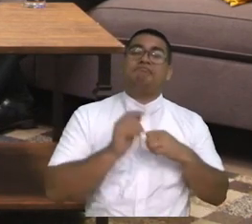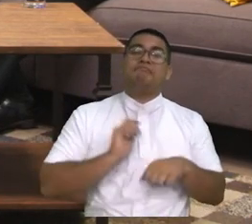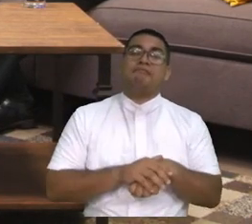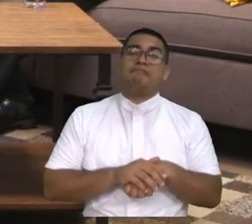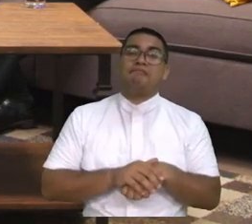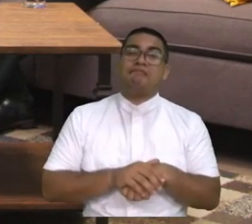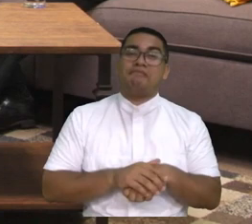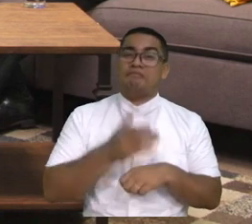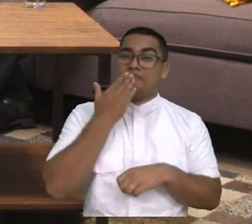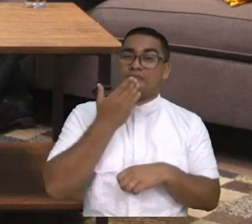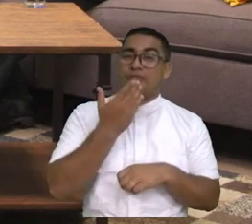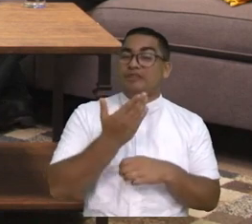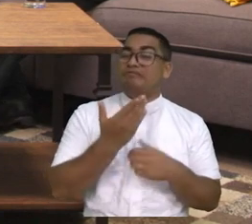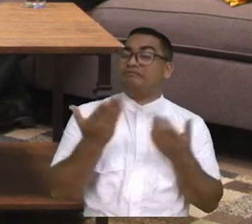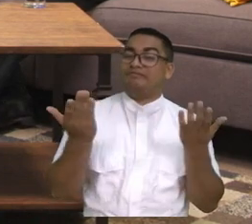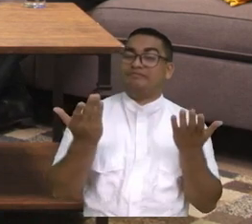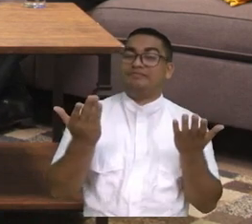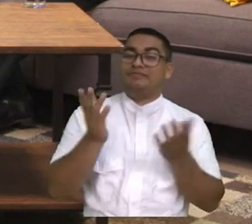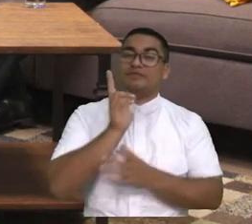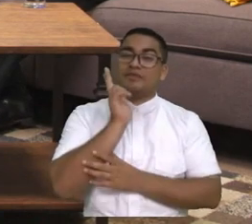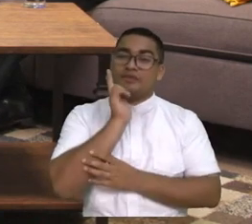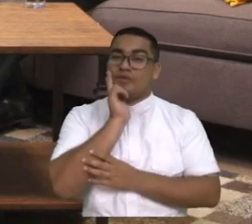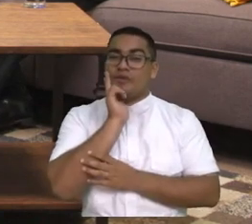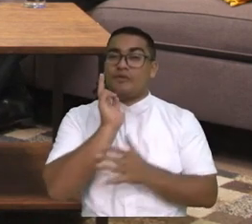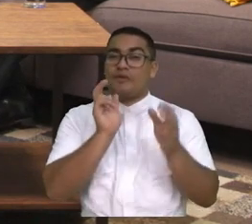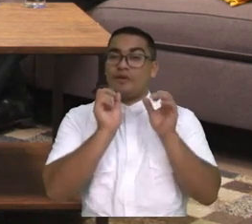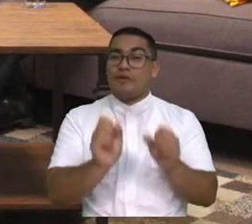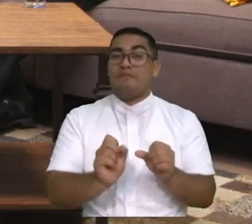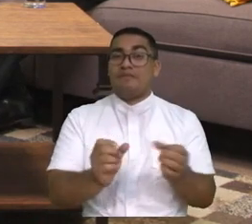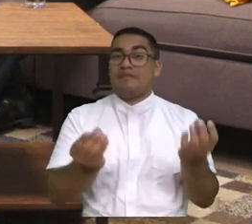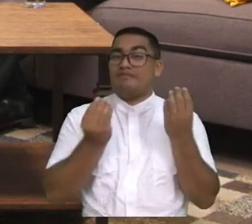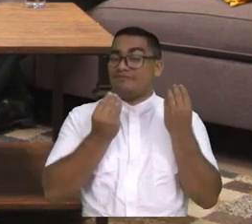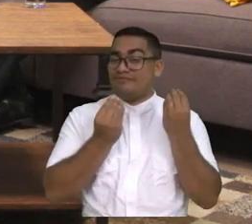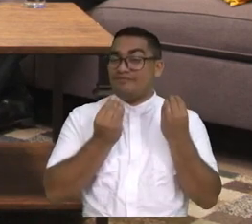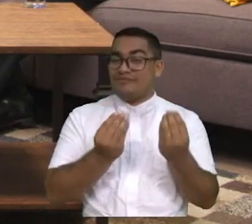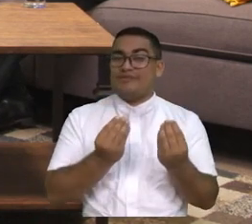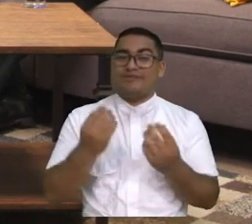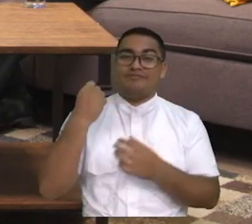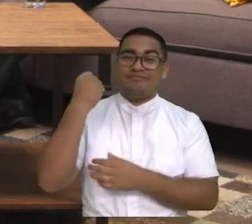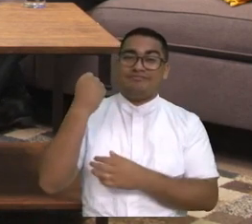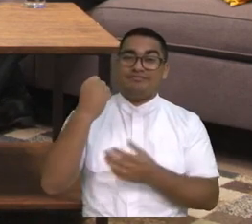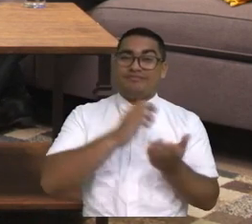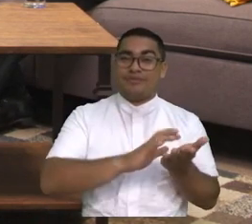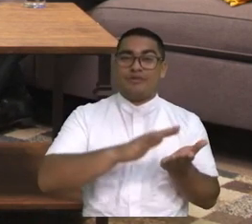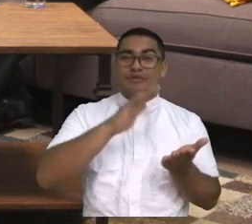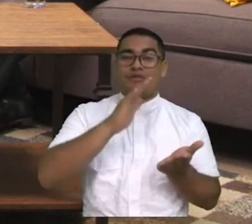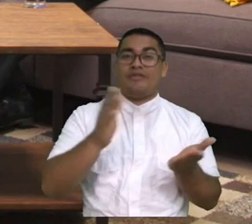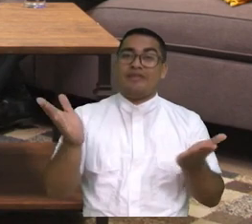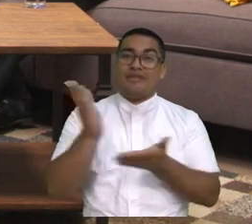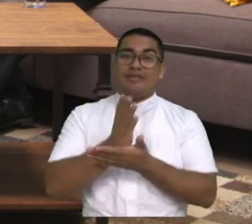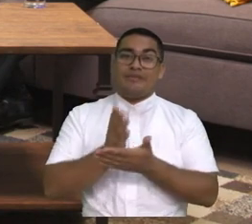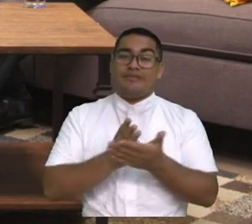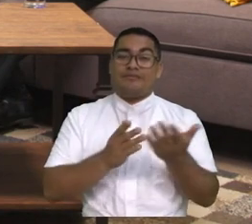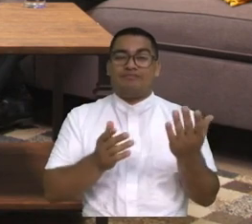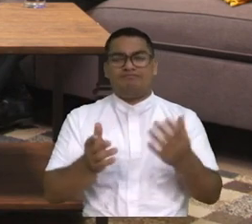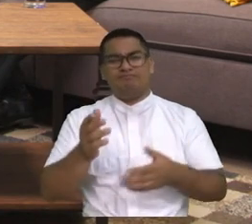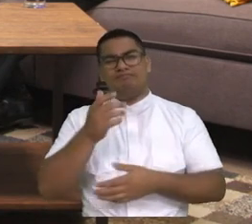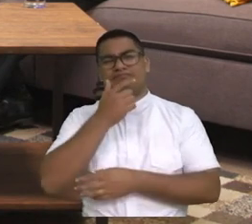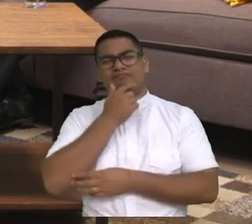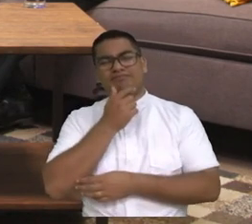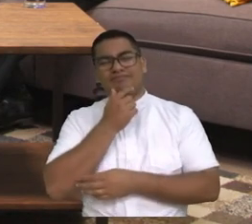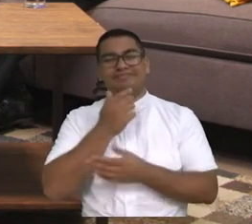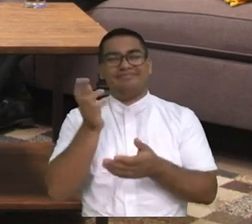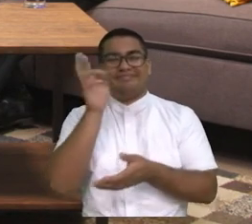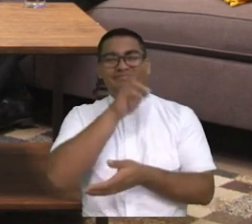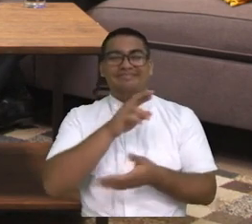bueno, Rubén Darío, un hombre lleno de mucha gloria, pero también polémica hasta el último momento de su vida. ¿Qué nos puede decir